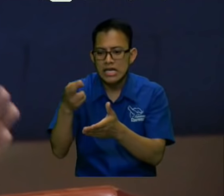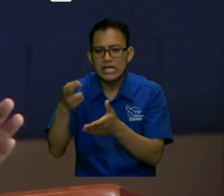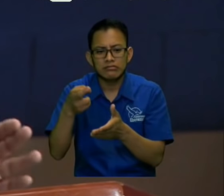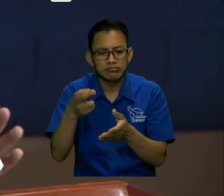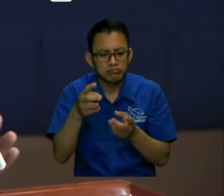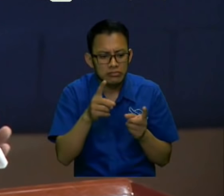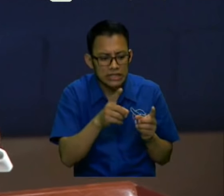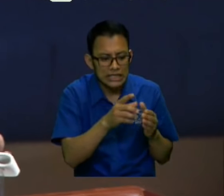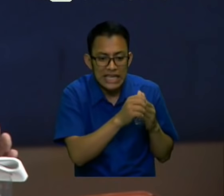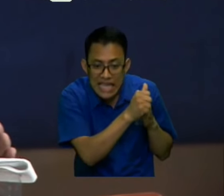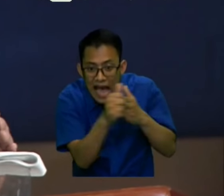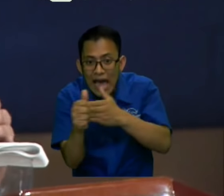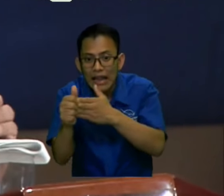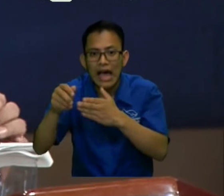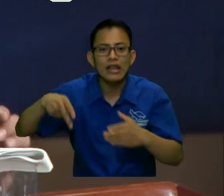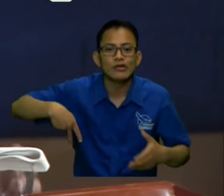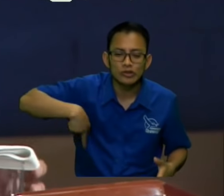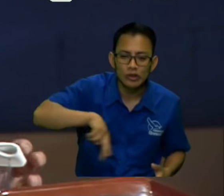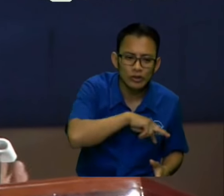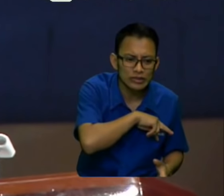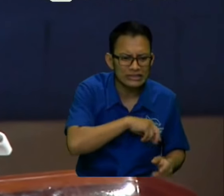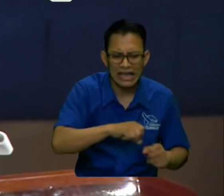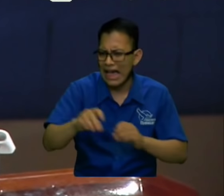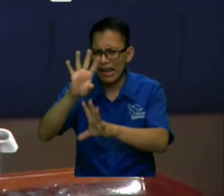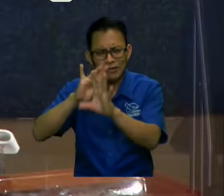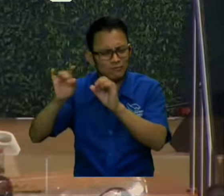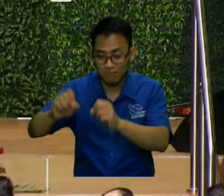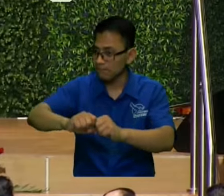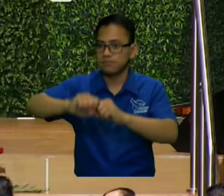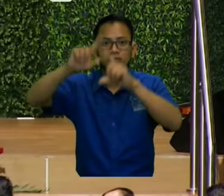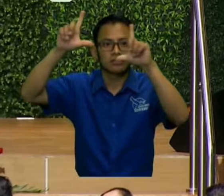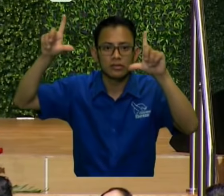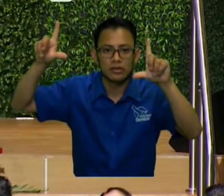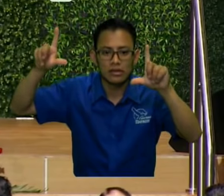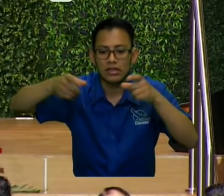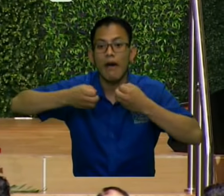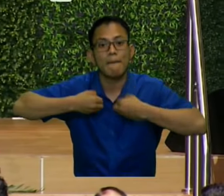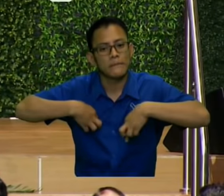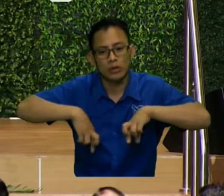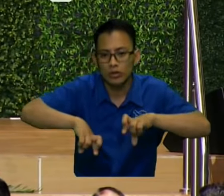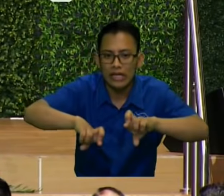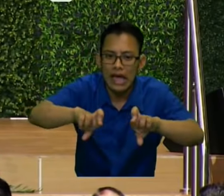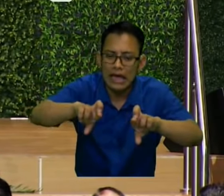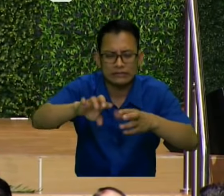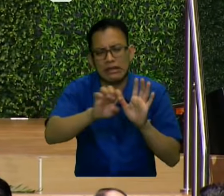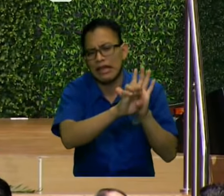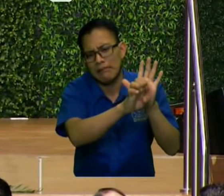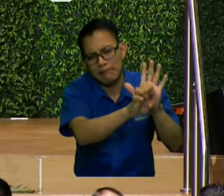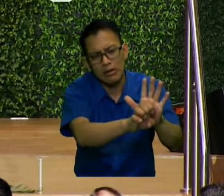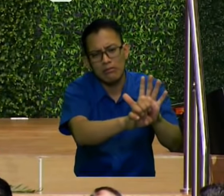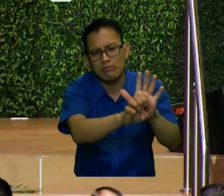algo extraordinario. Y eso extraordinario, aparte de las oportunidades que ya hablamos,